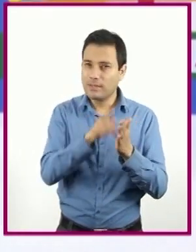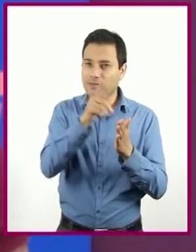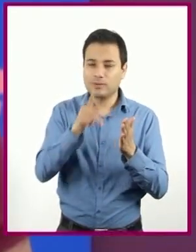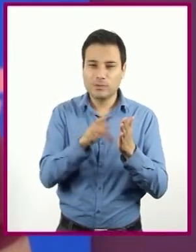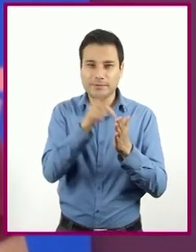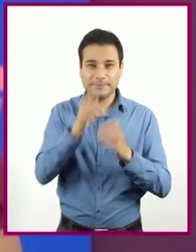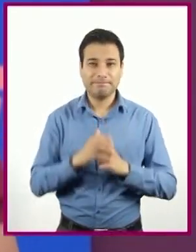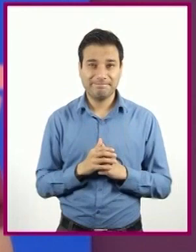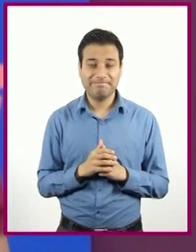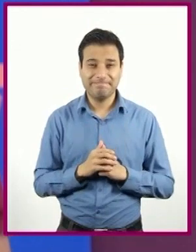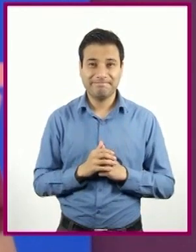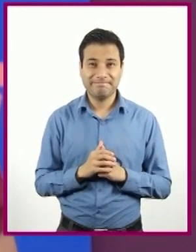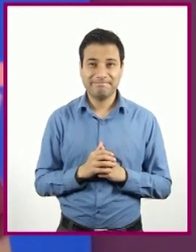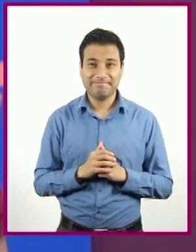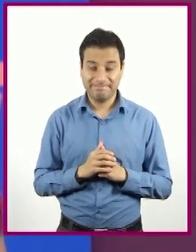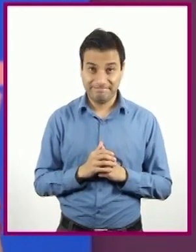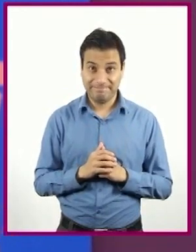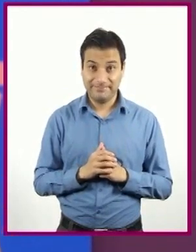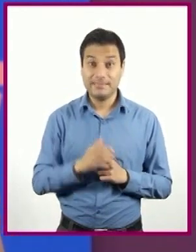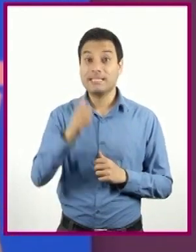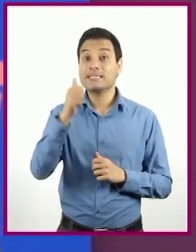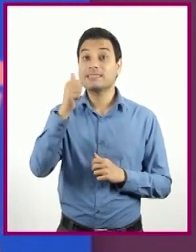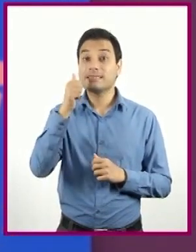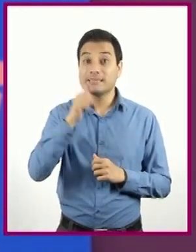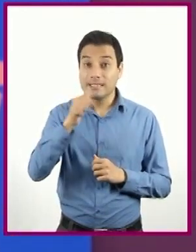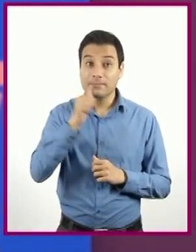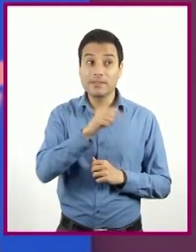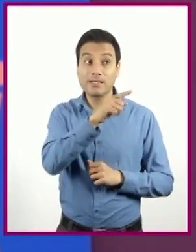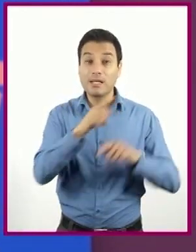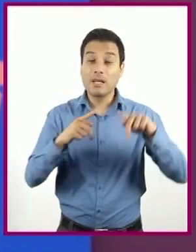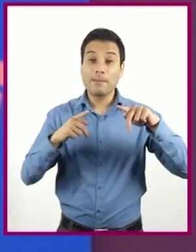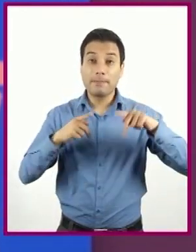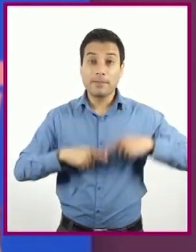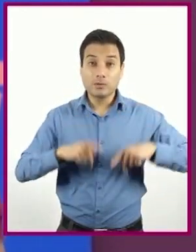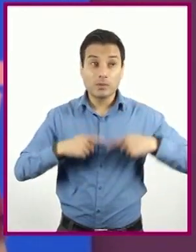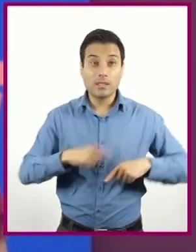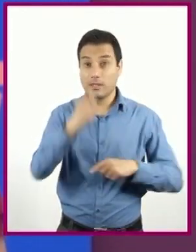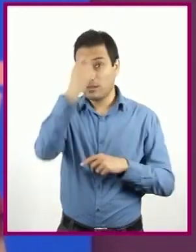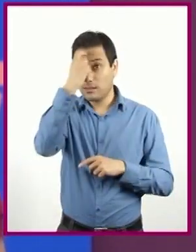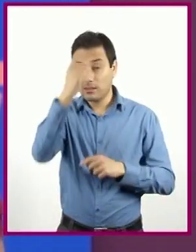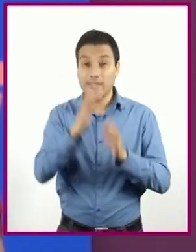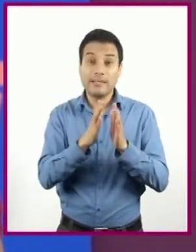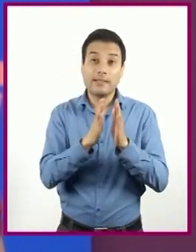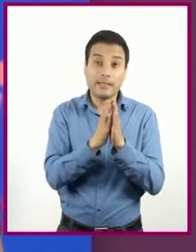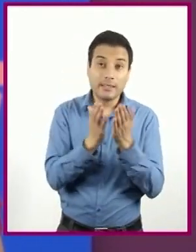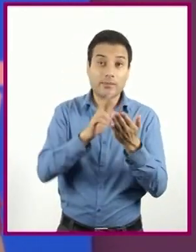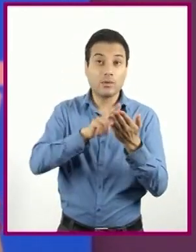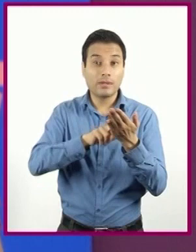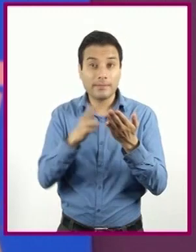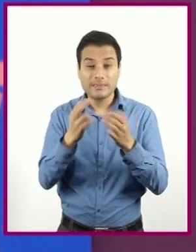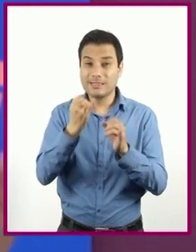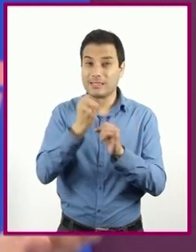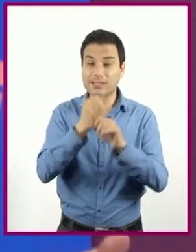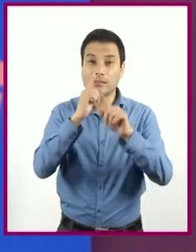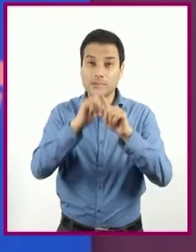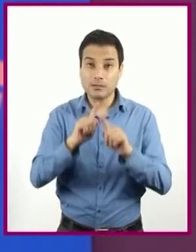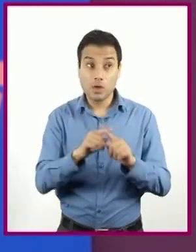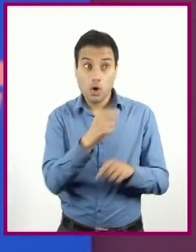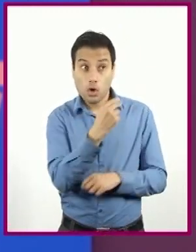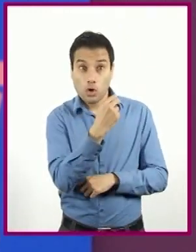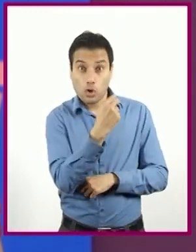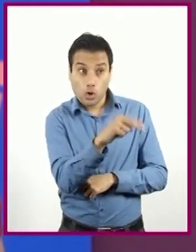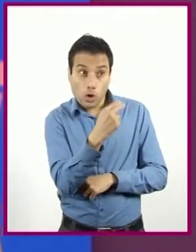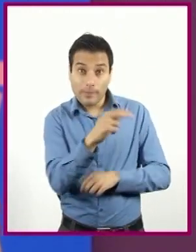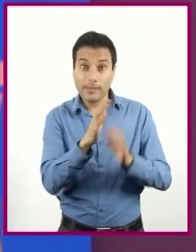necesarias. No olviden citar de manera correcta todas las fuentes de las que hicieron uso durante la investigación, pues si